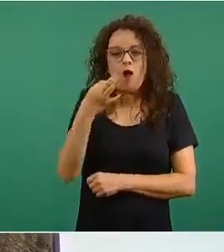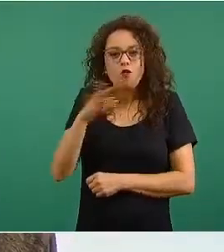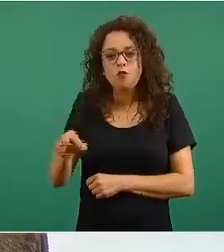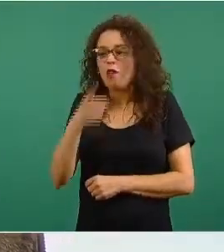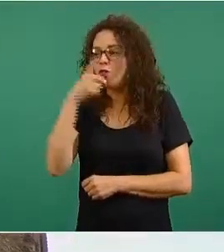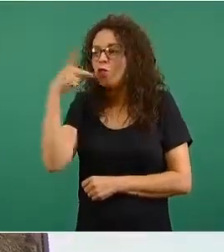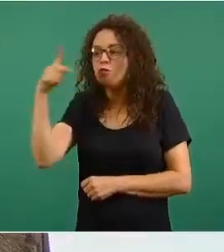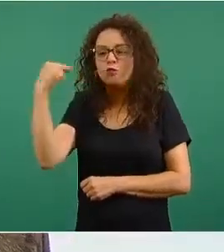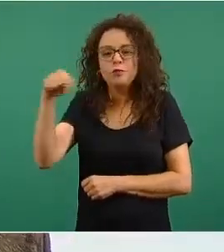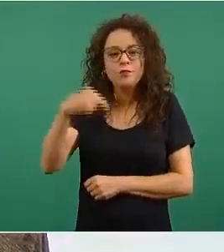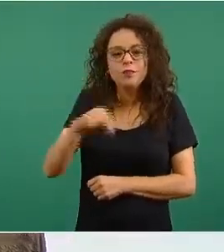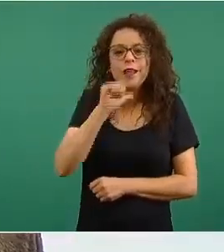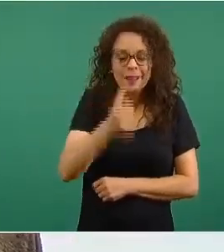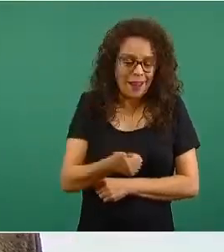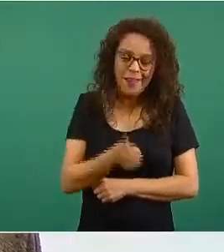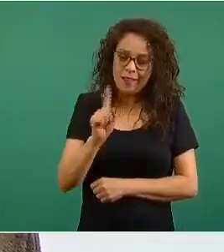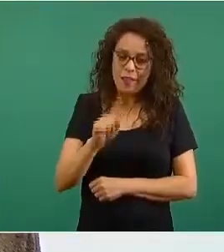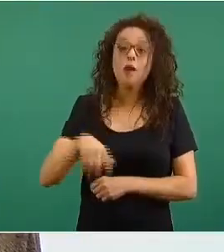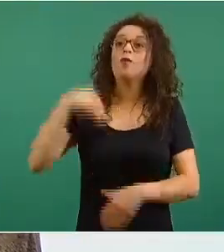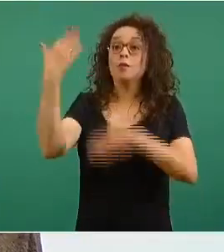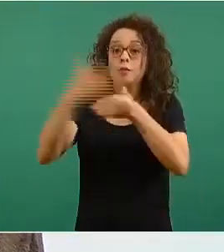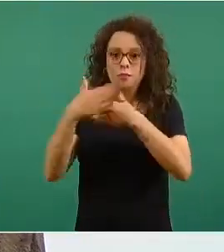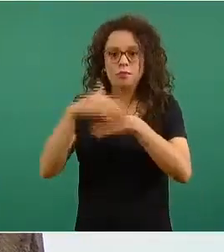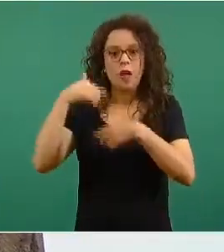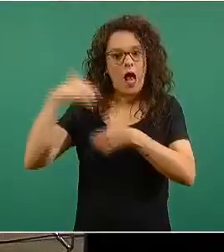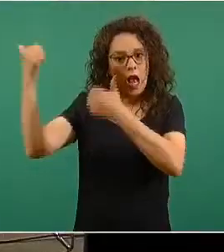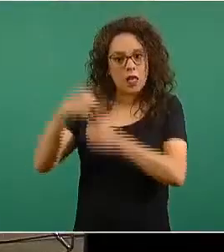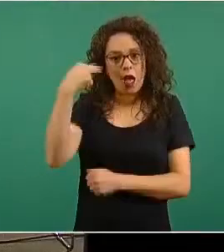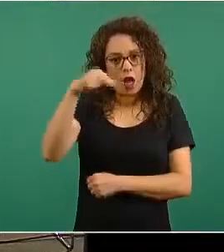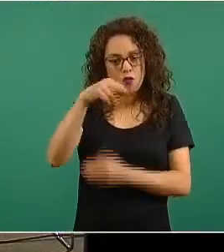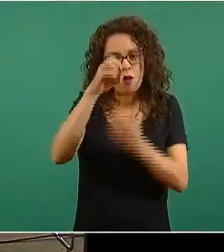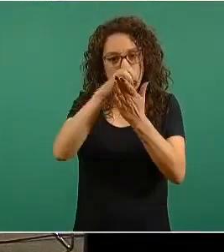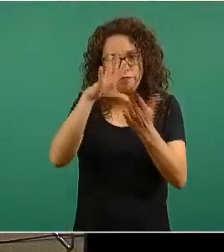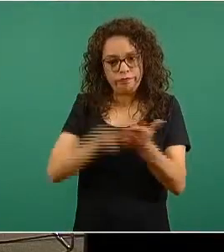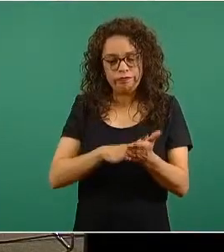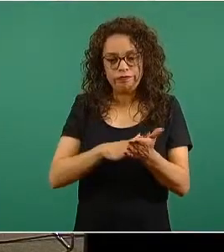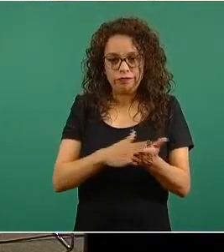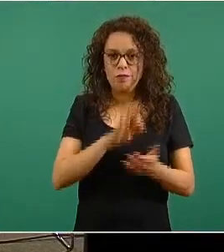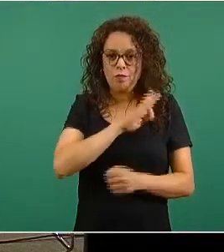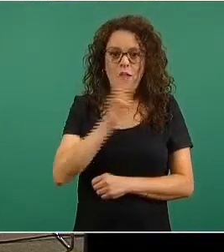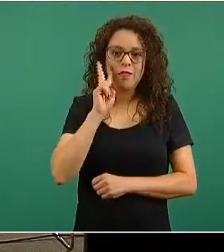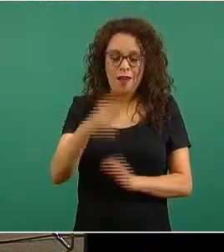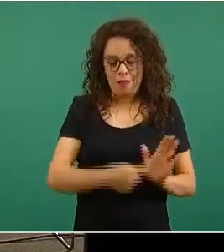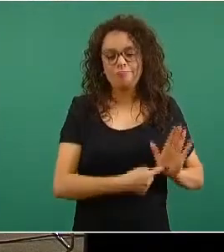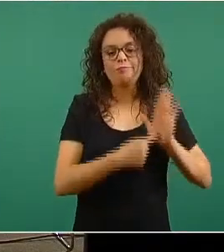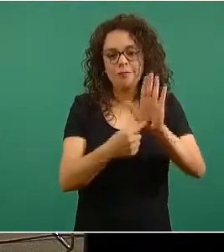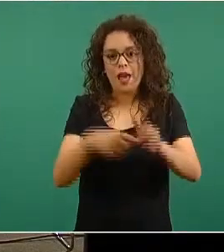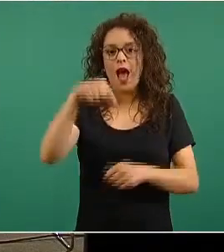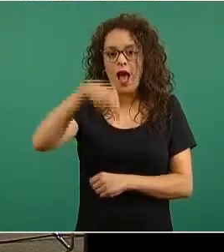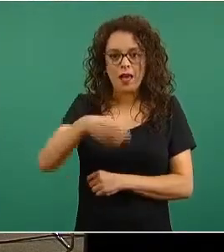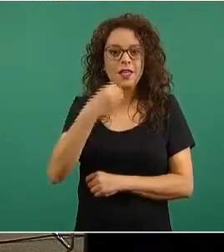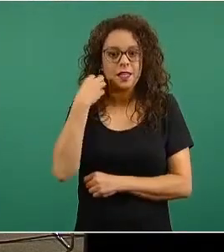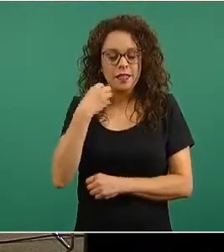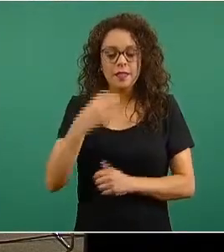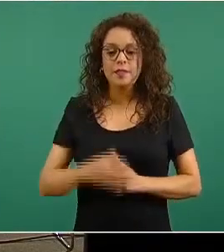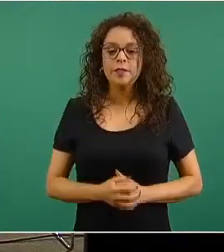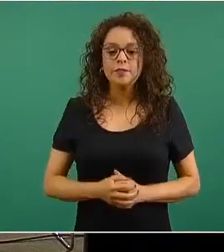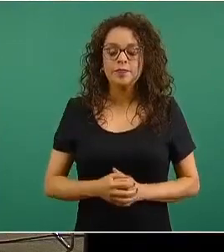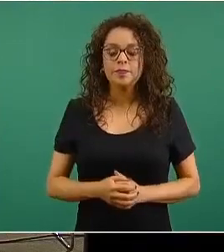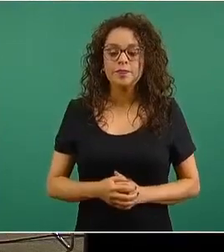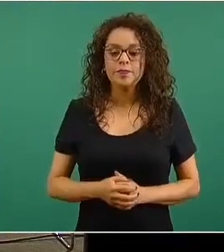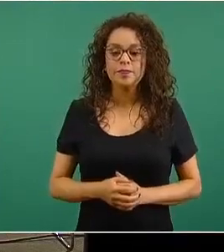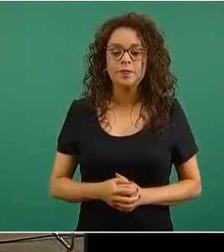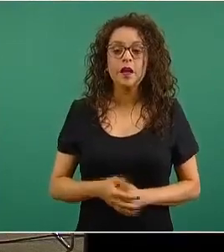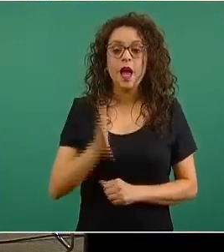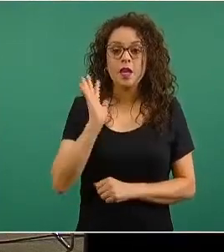traigo sus nombres y los ponemos aquí. Pero regresando a la pregunta, uno de los análisis que están haciendo, ya hicieron un